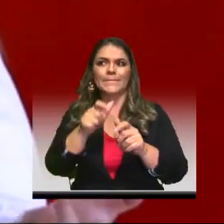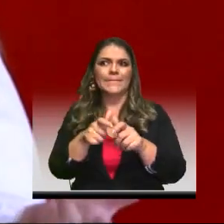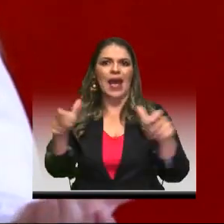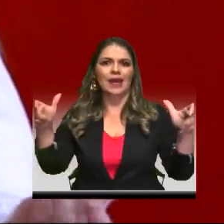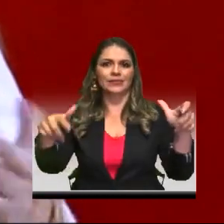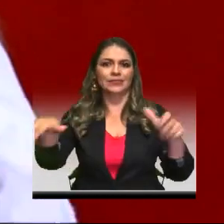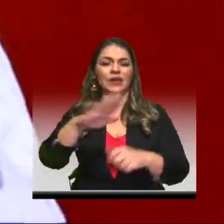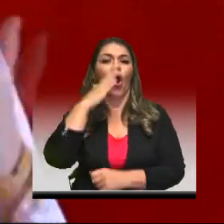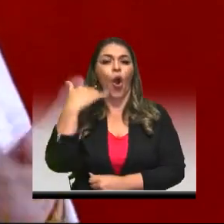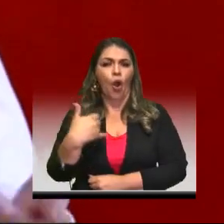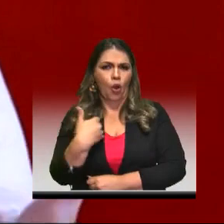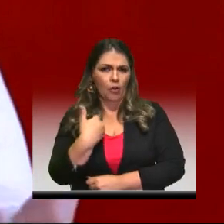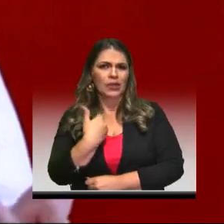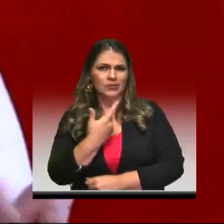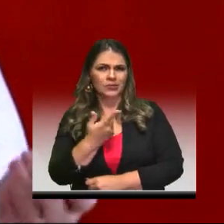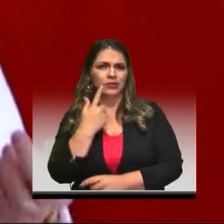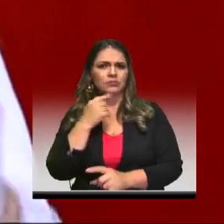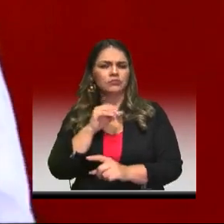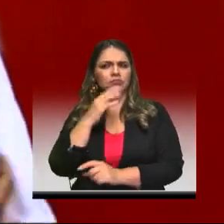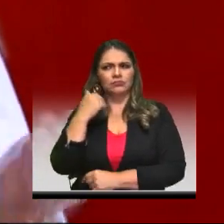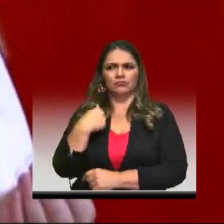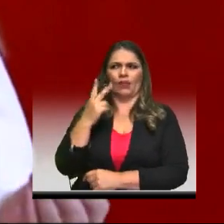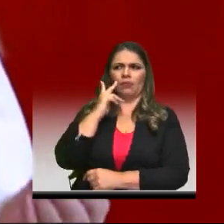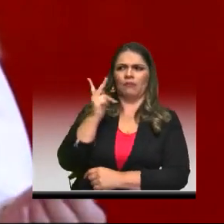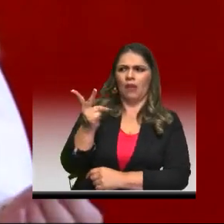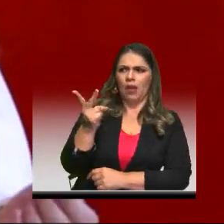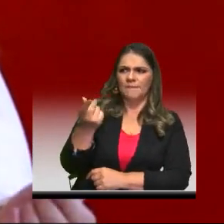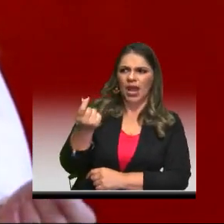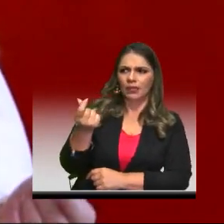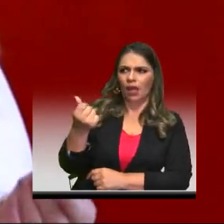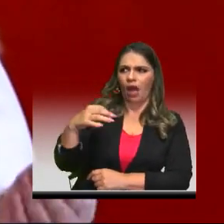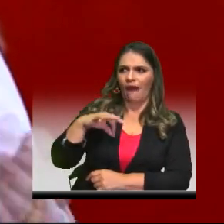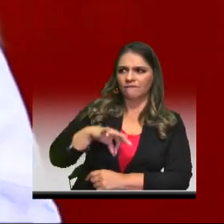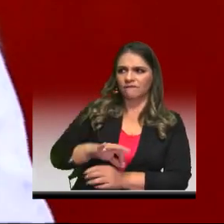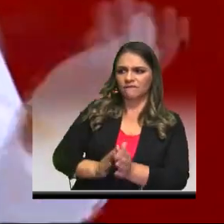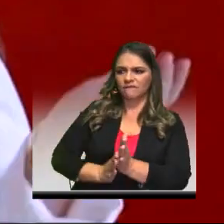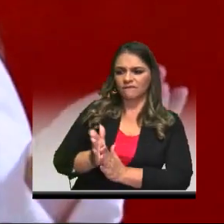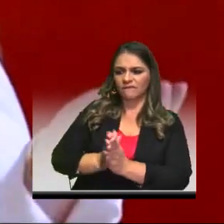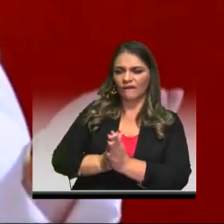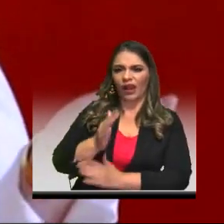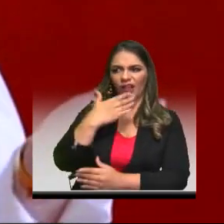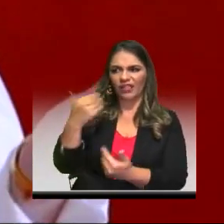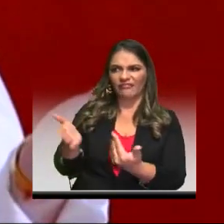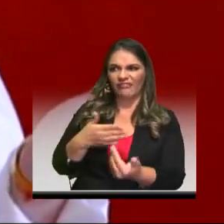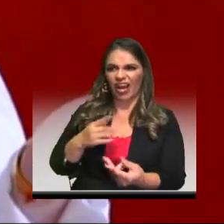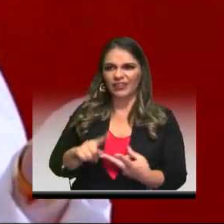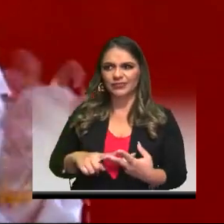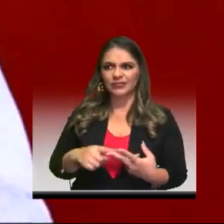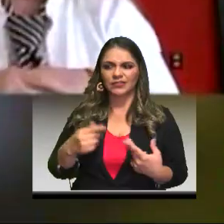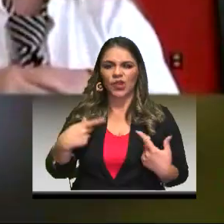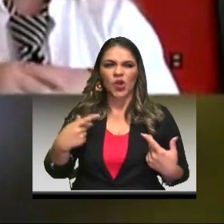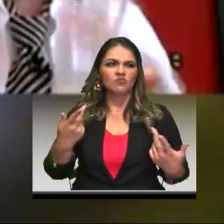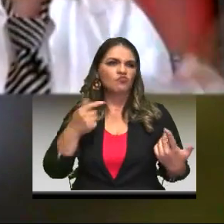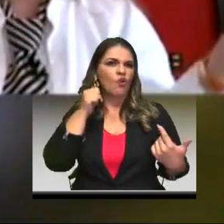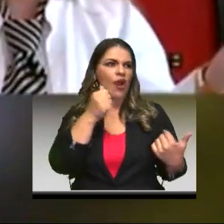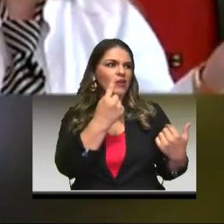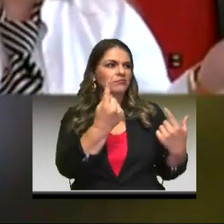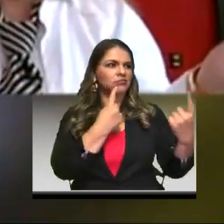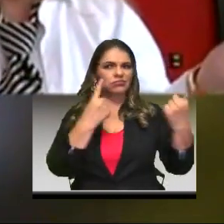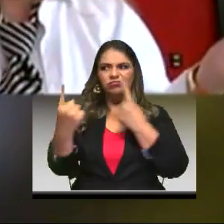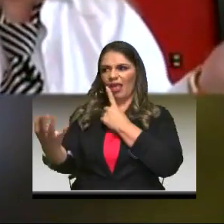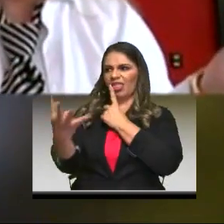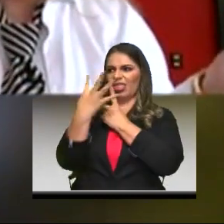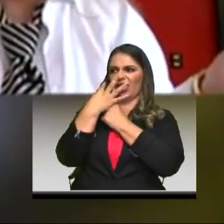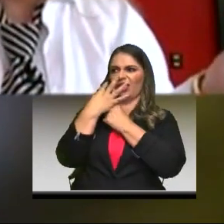enseñando a los chicos, a los adolescentes, que puedes ganar dinero fácil, que puedes tener las mujeres que quieres y que puedes